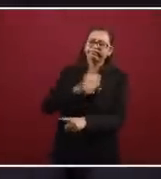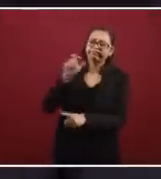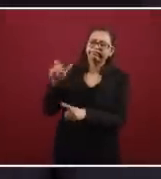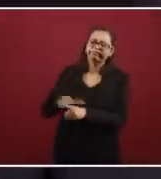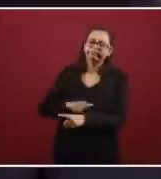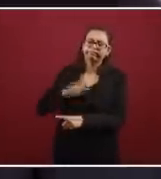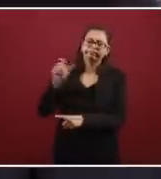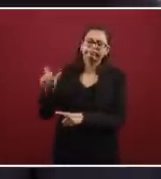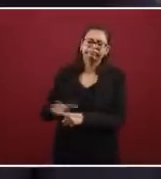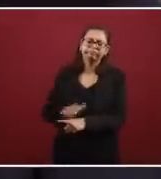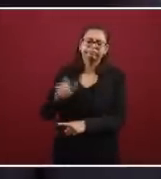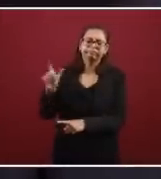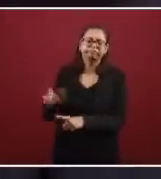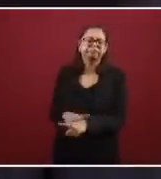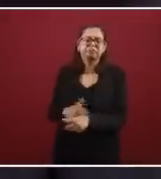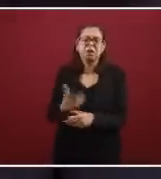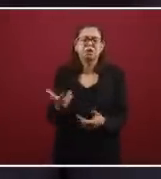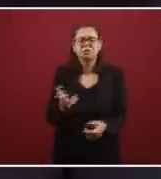normales.